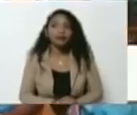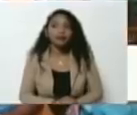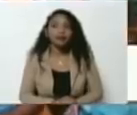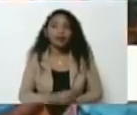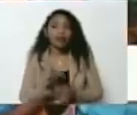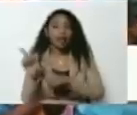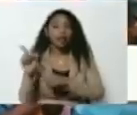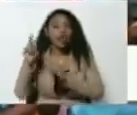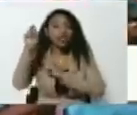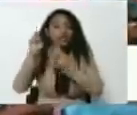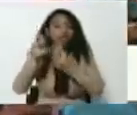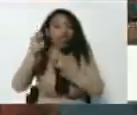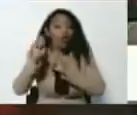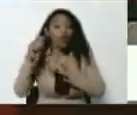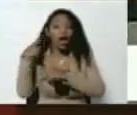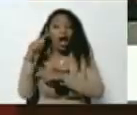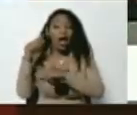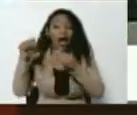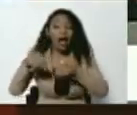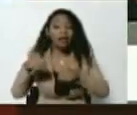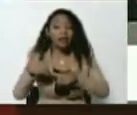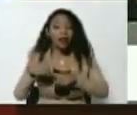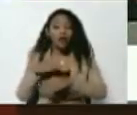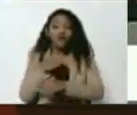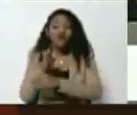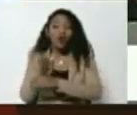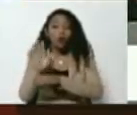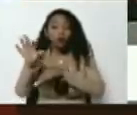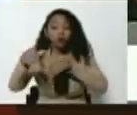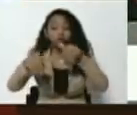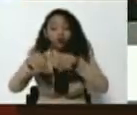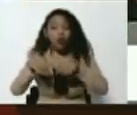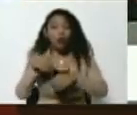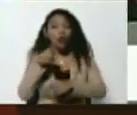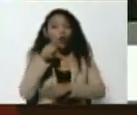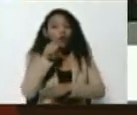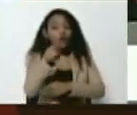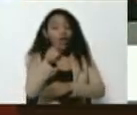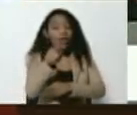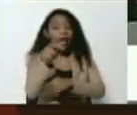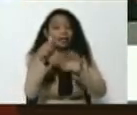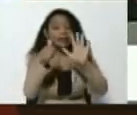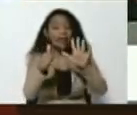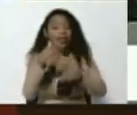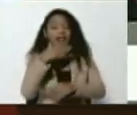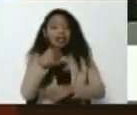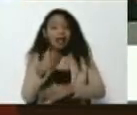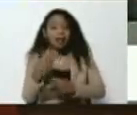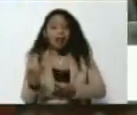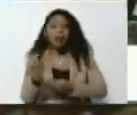Estos diputados que están aquí fueron electos por el voto de ustedes el 6 de diciembre.